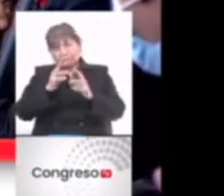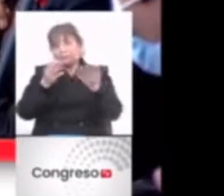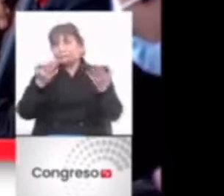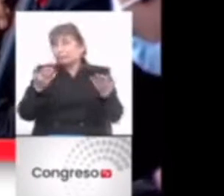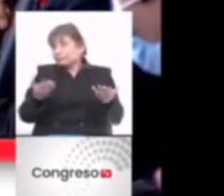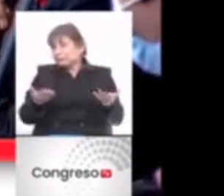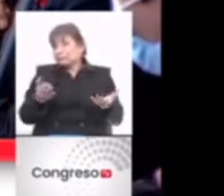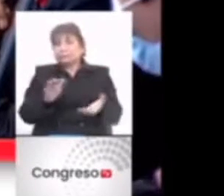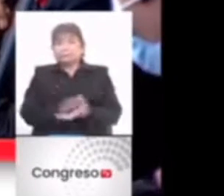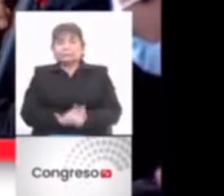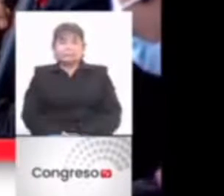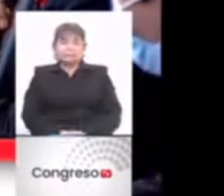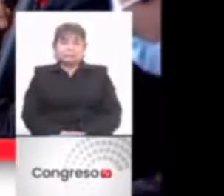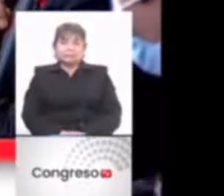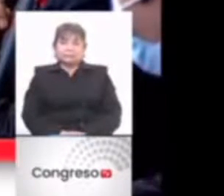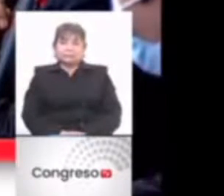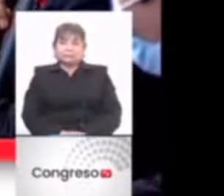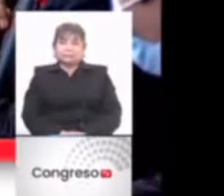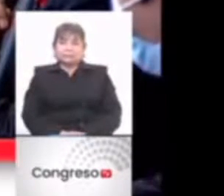Respetos.